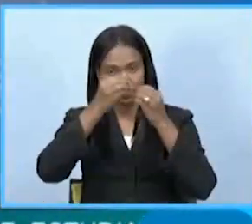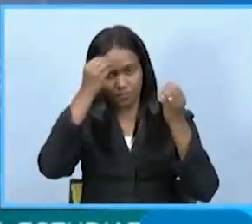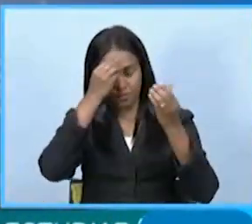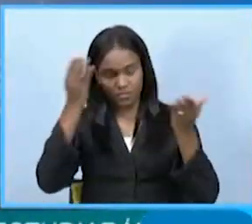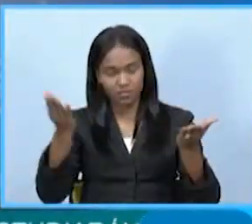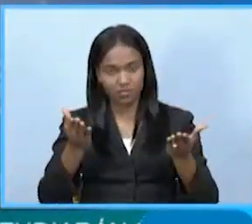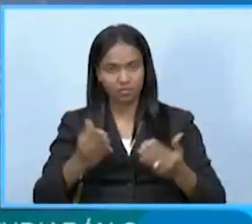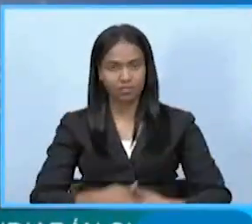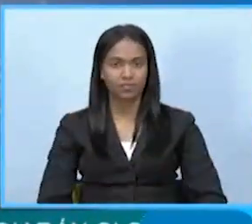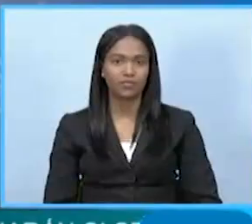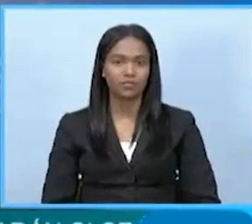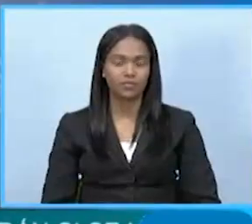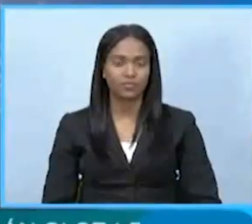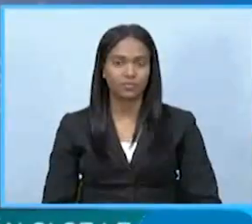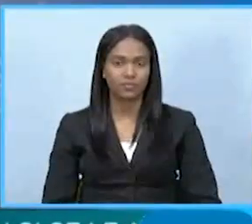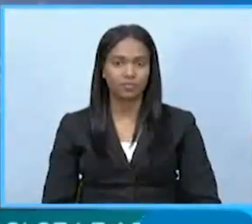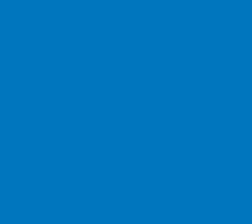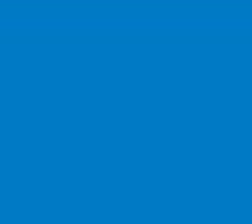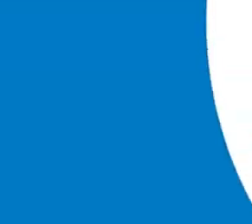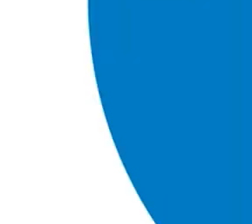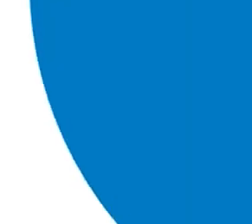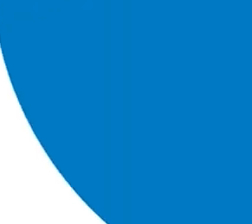Central de Noticias. No le cambie.